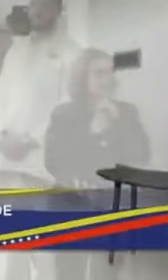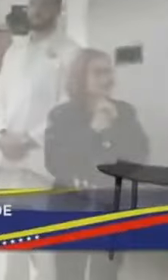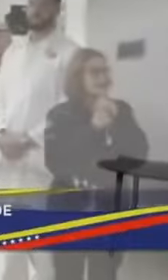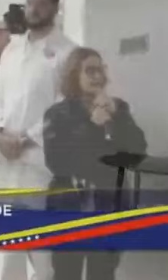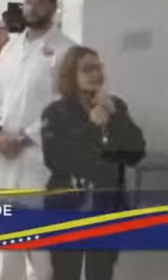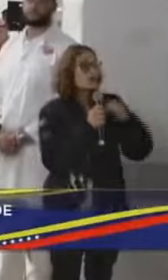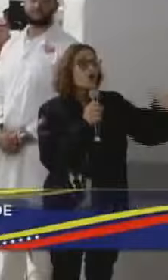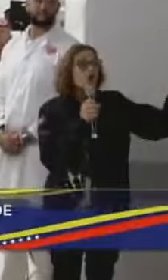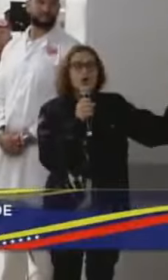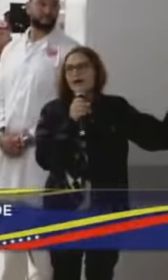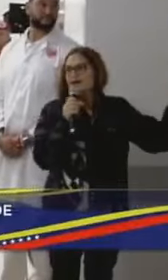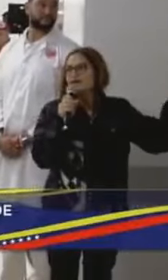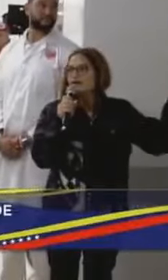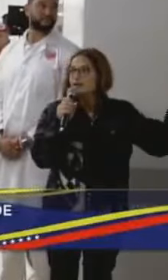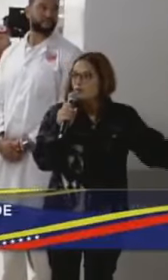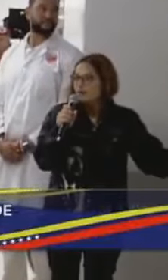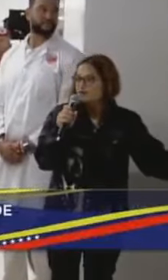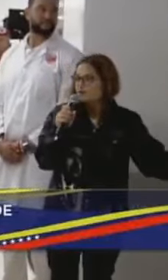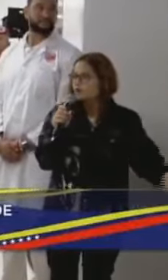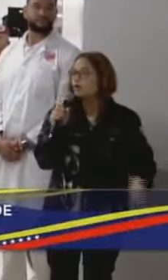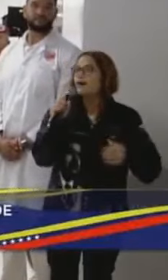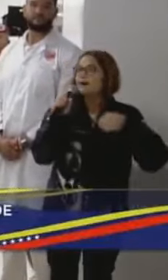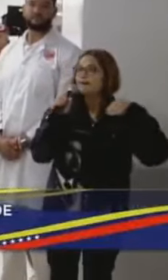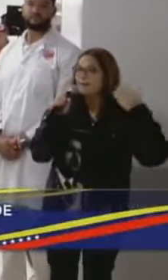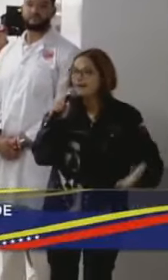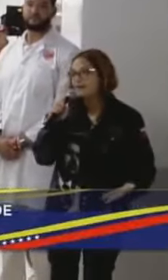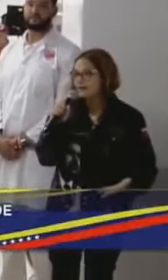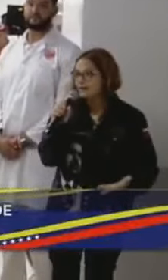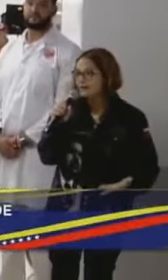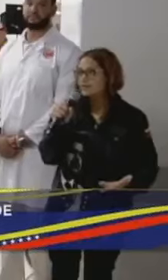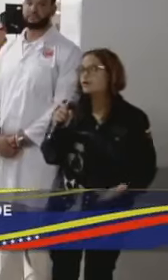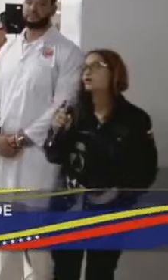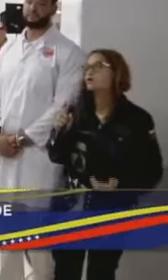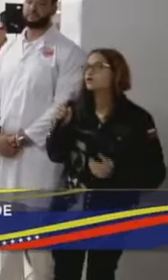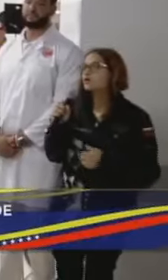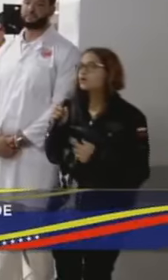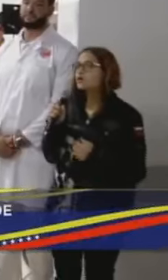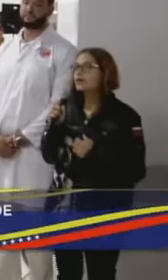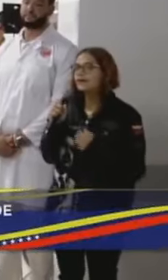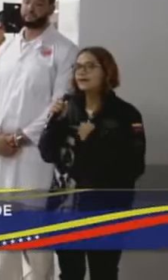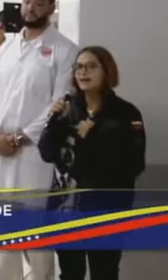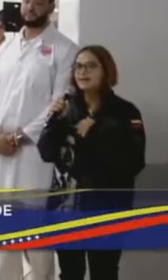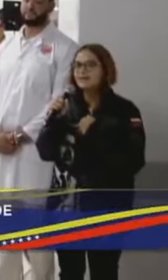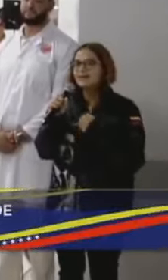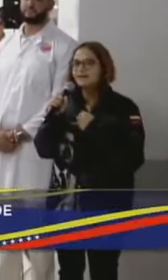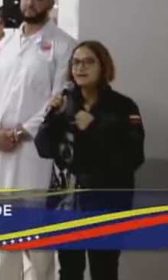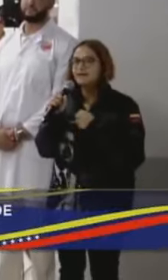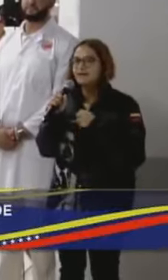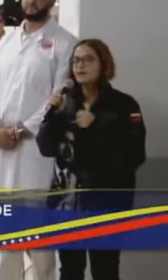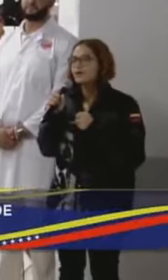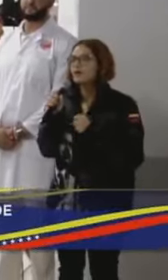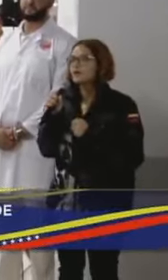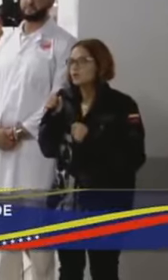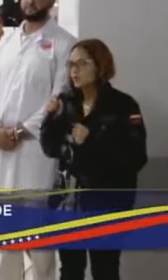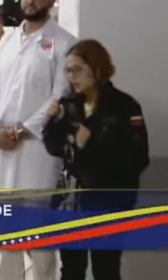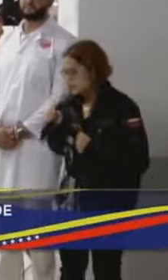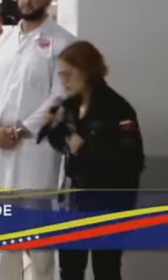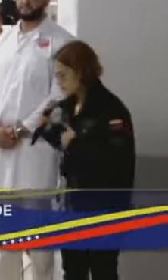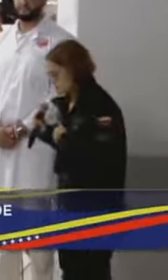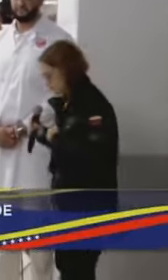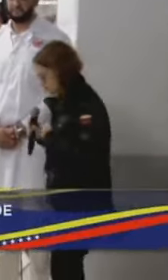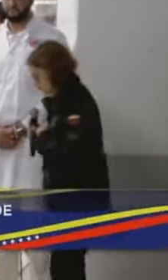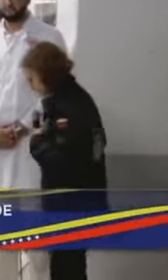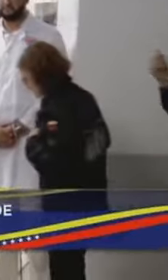nuevo hospital de nueva generación, con áreas de recuperación, con áreas de preanestesia, con todo lo que realmente debe de tener un área quirúrgica.